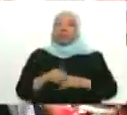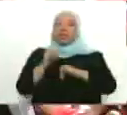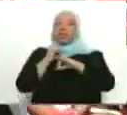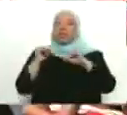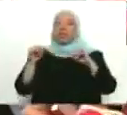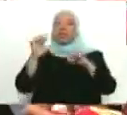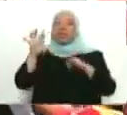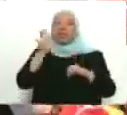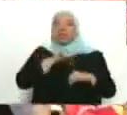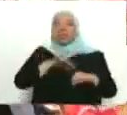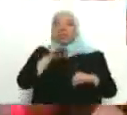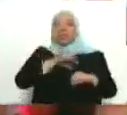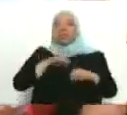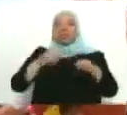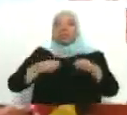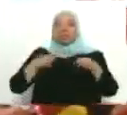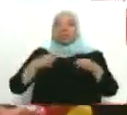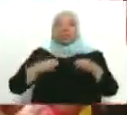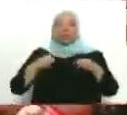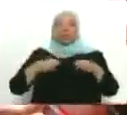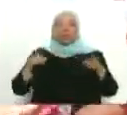¡Independencia y patria socialista!